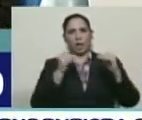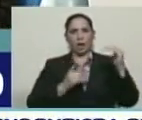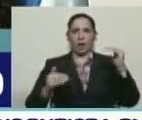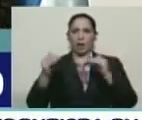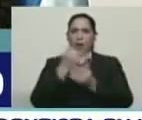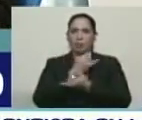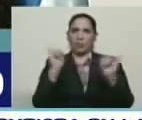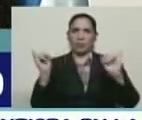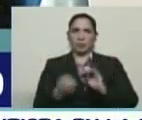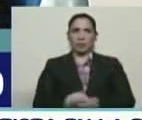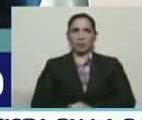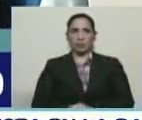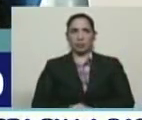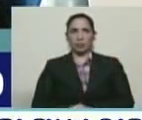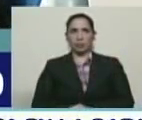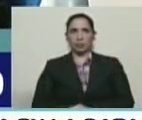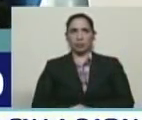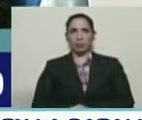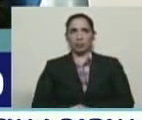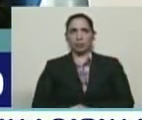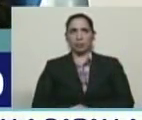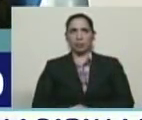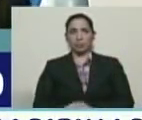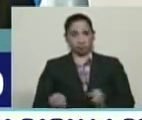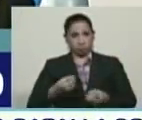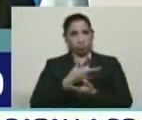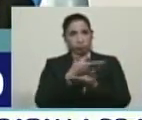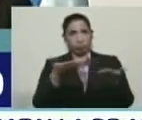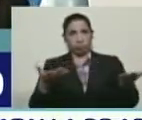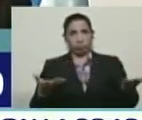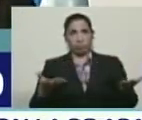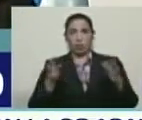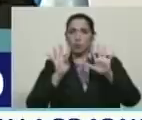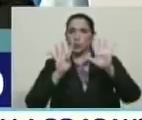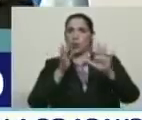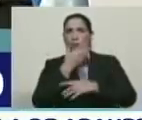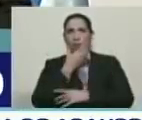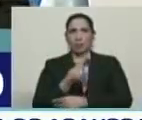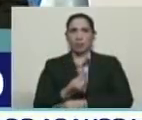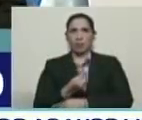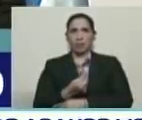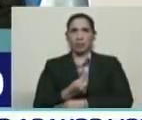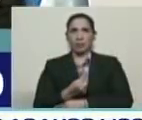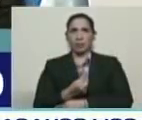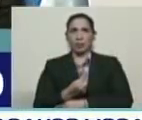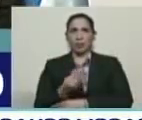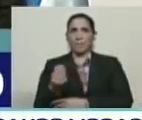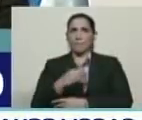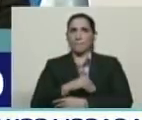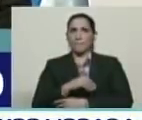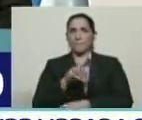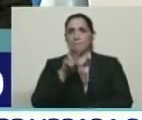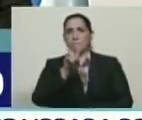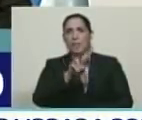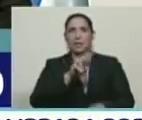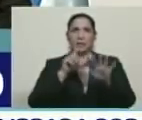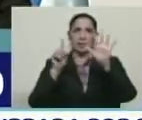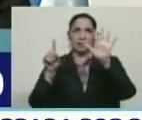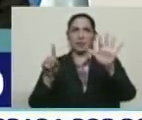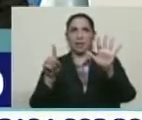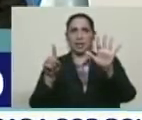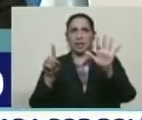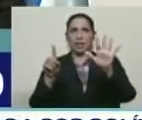dominación extranjera. Así que estas elecciones del 9 de diciembre, que serían aproximadamente la número 26 a partir del